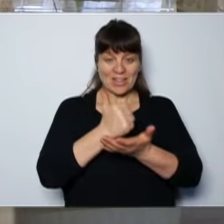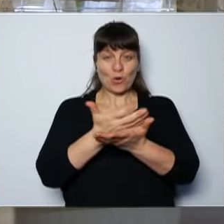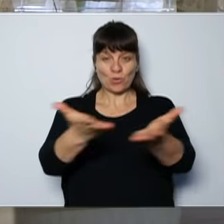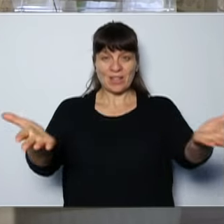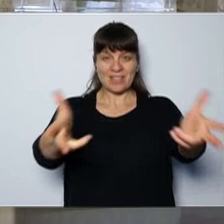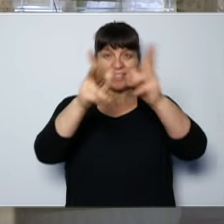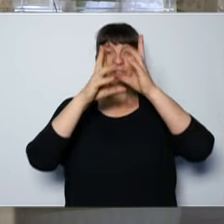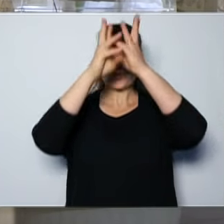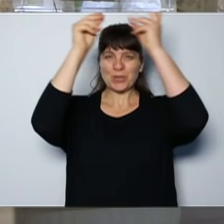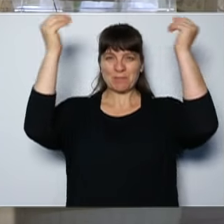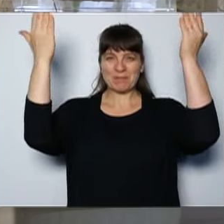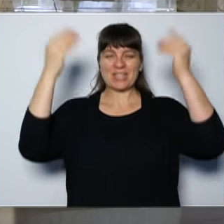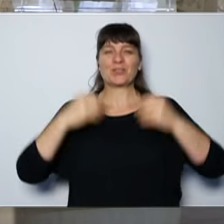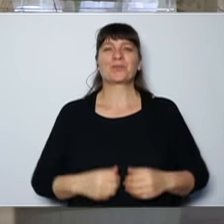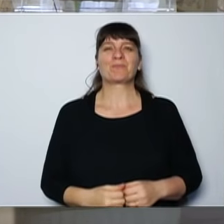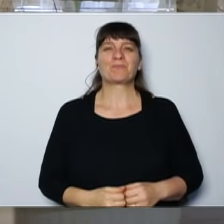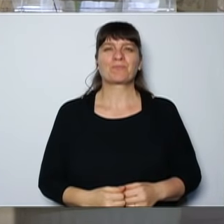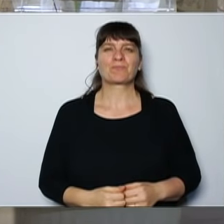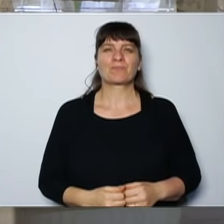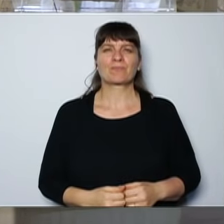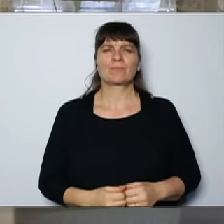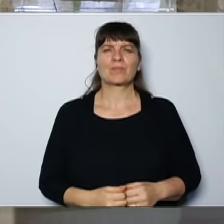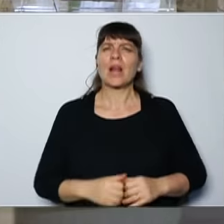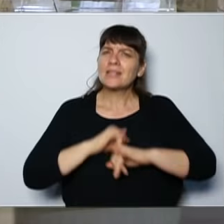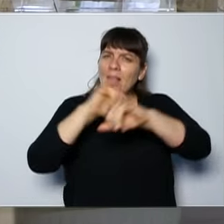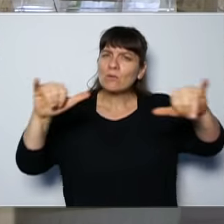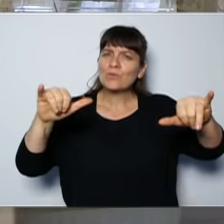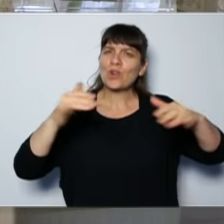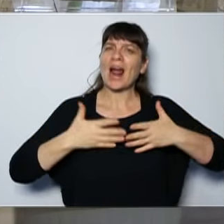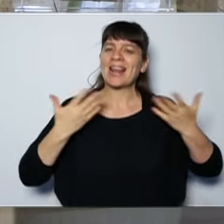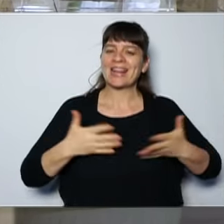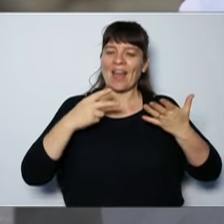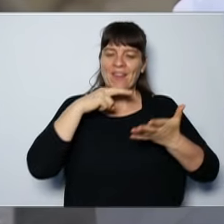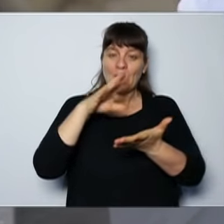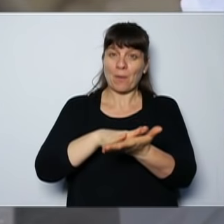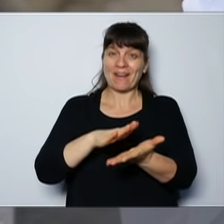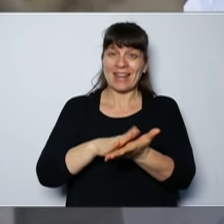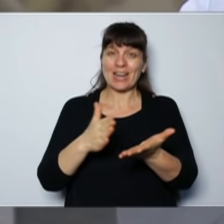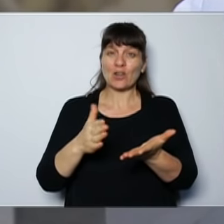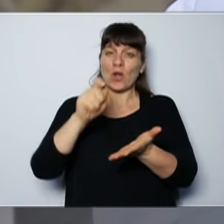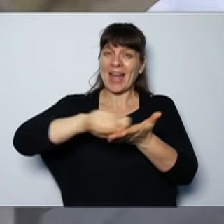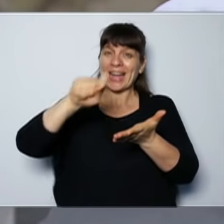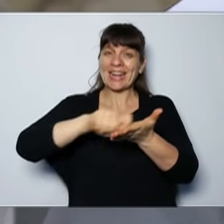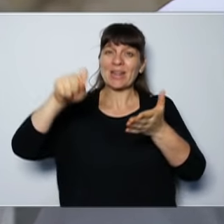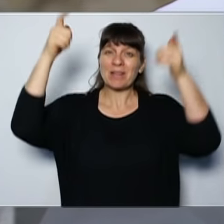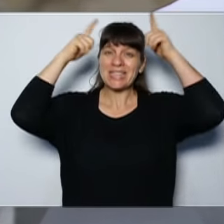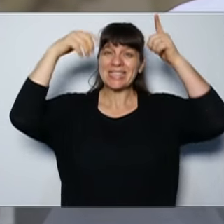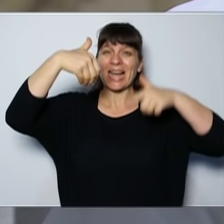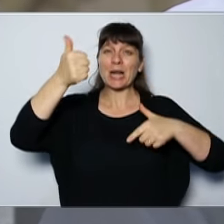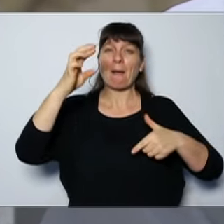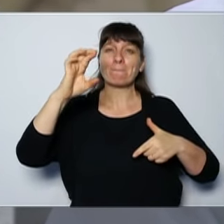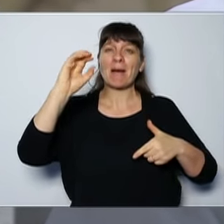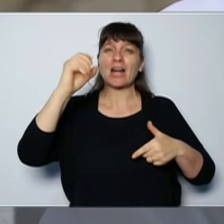Señor está con ustedes. Con tu espíritu. Les anuncio la alegría del Evangelio según San